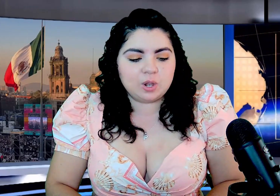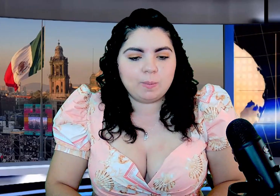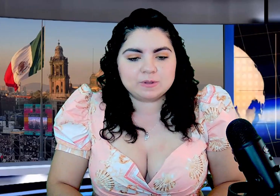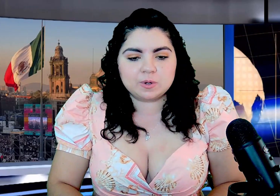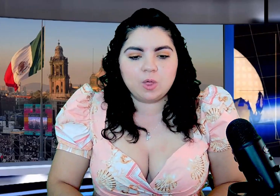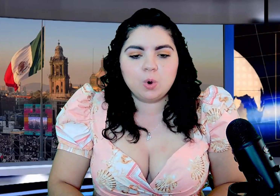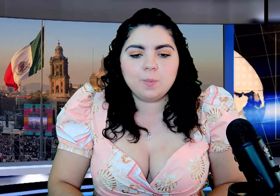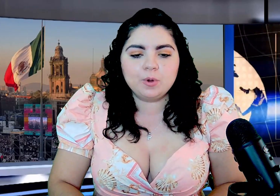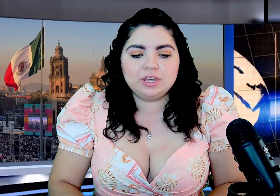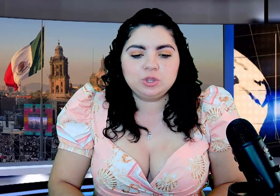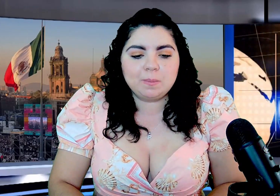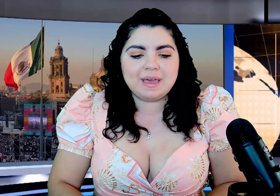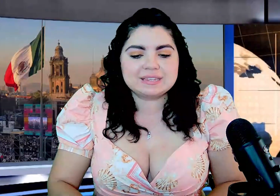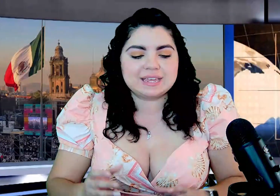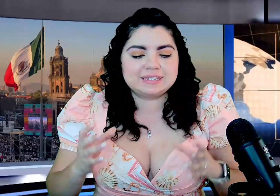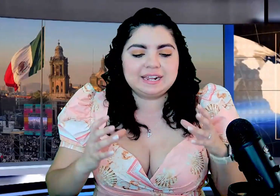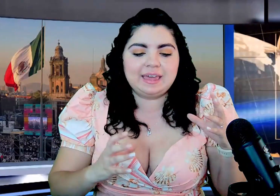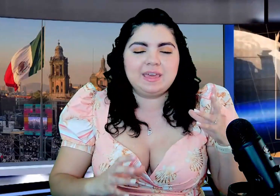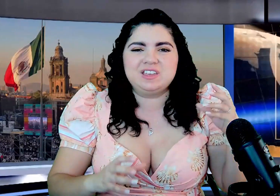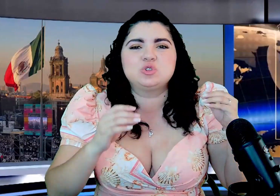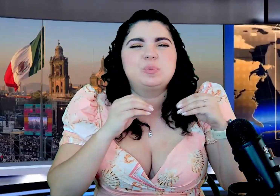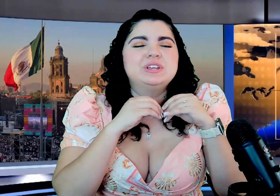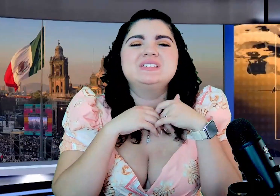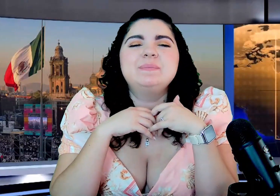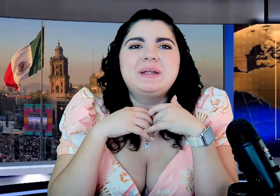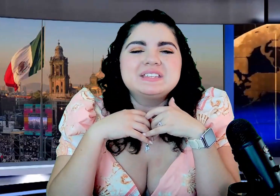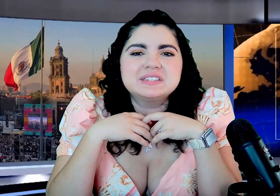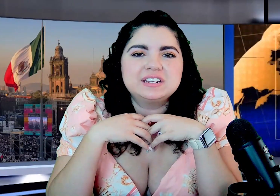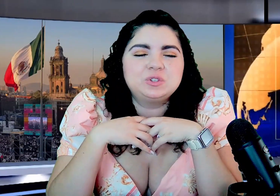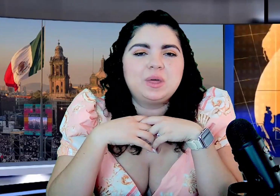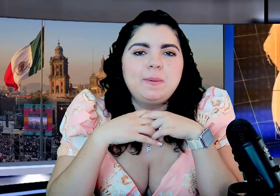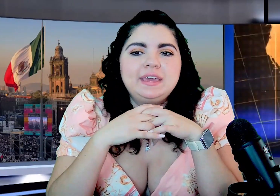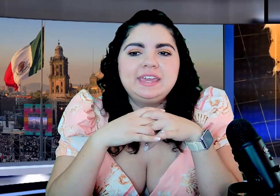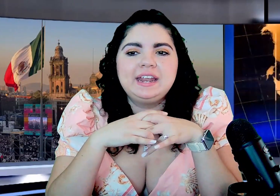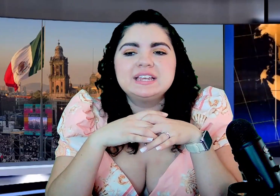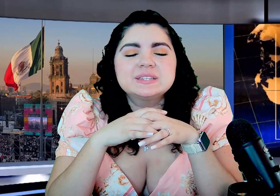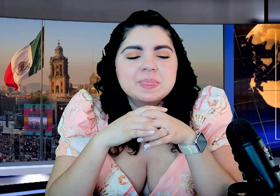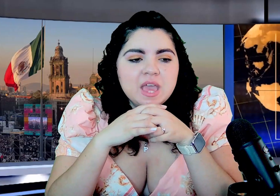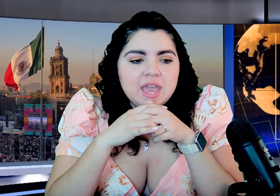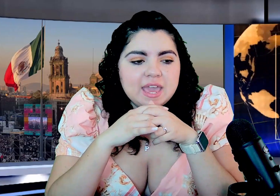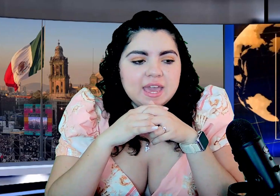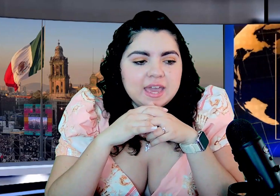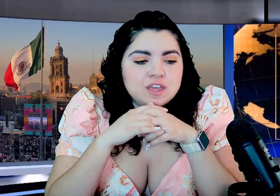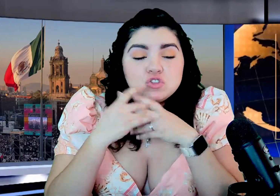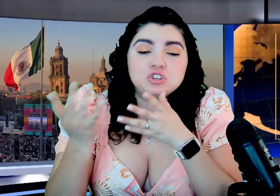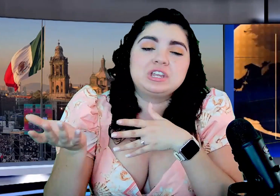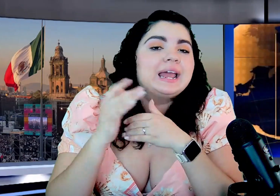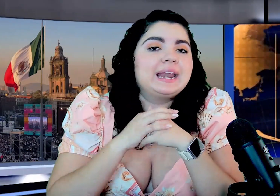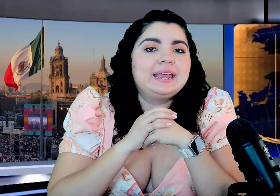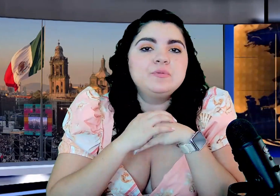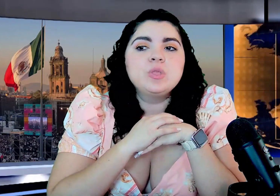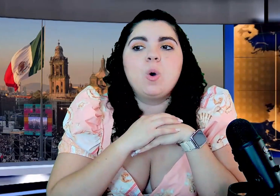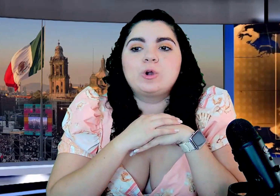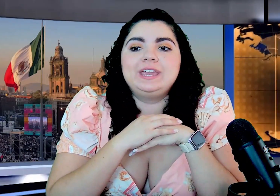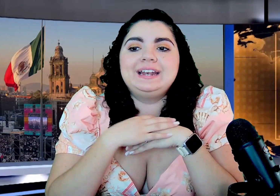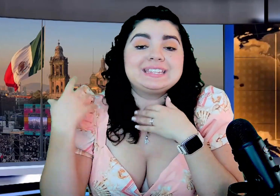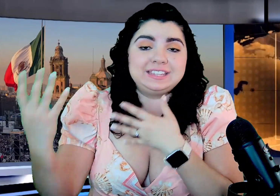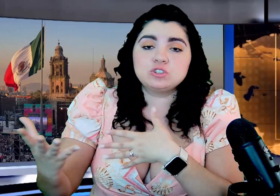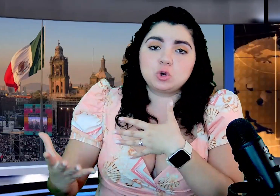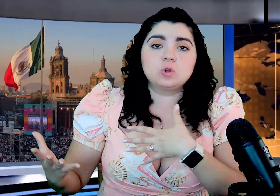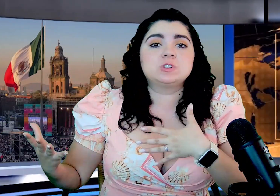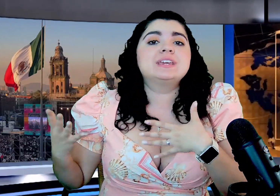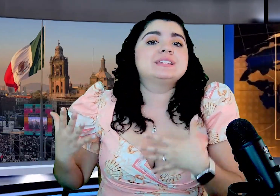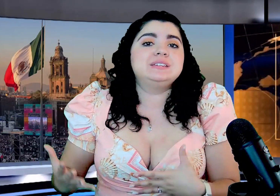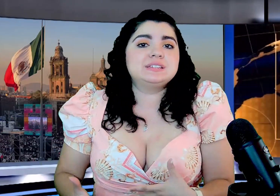de lópez obrador un poquito más acerca de esto porque es que parece ser que todavía hay quienes no se la creen o quienes